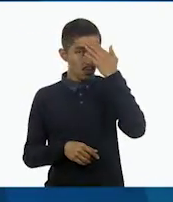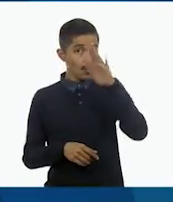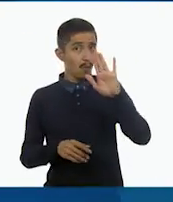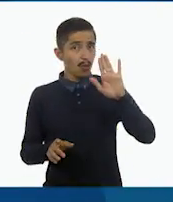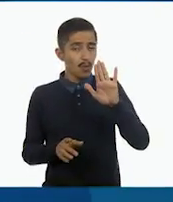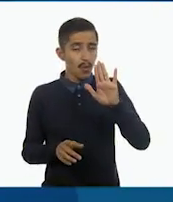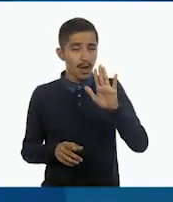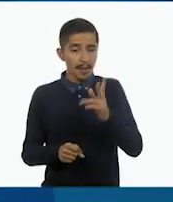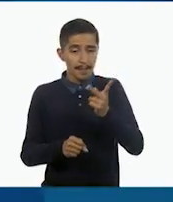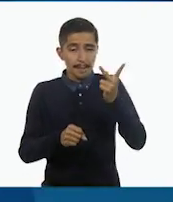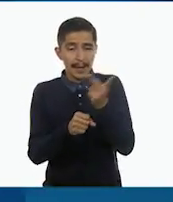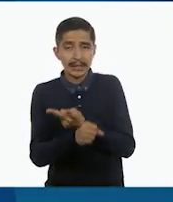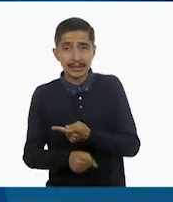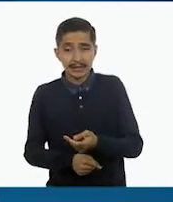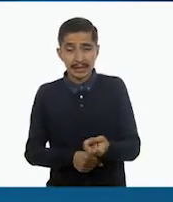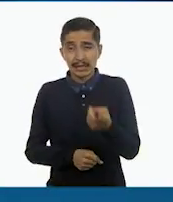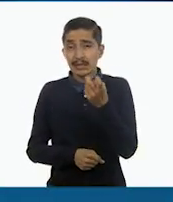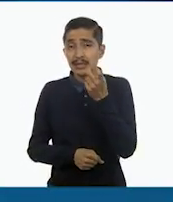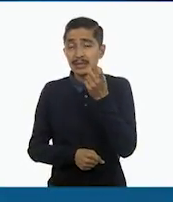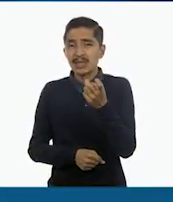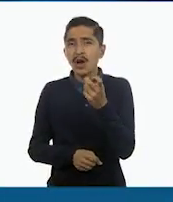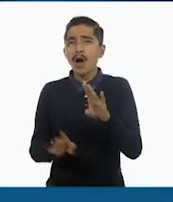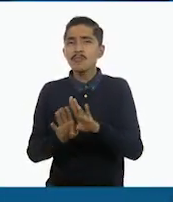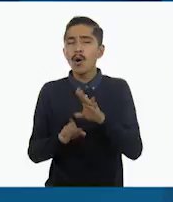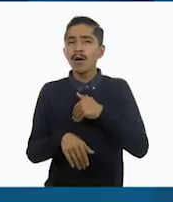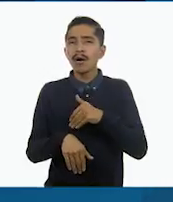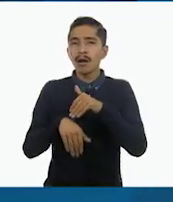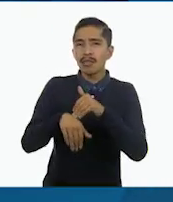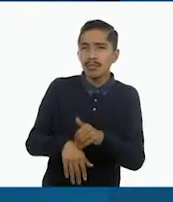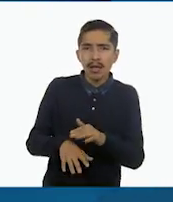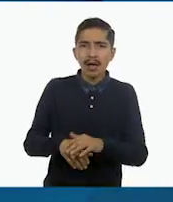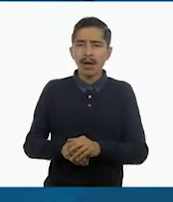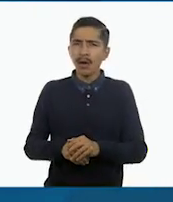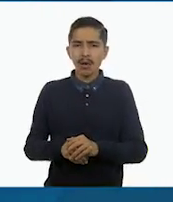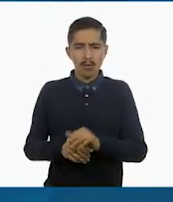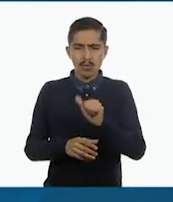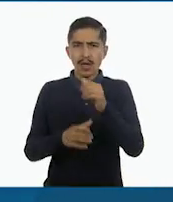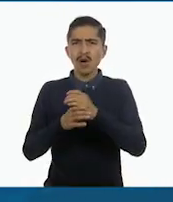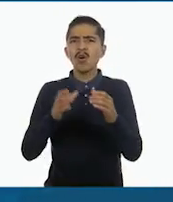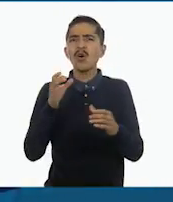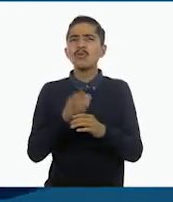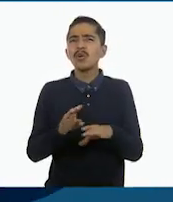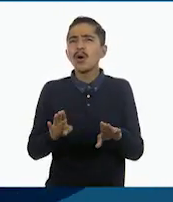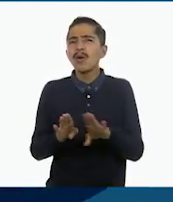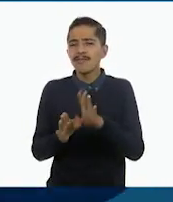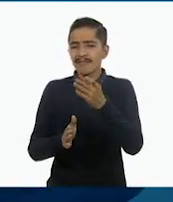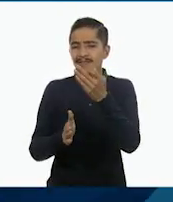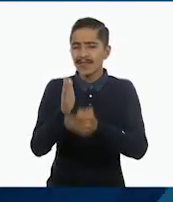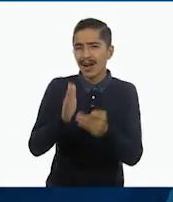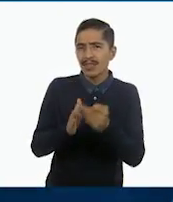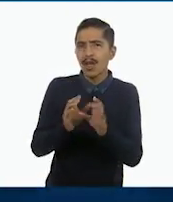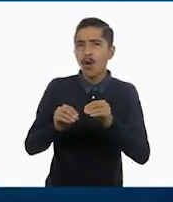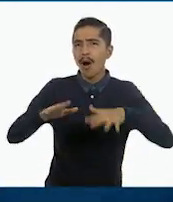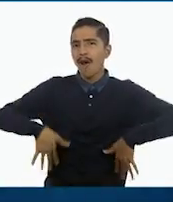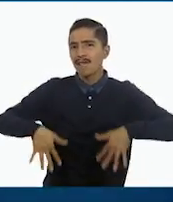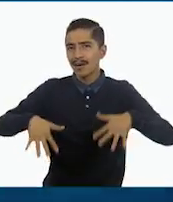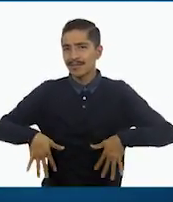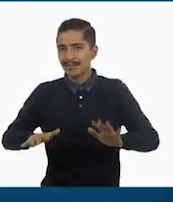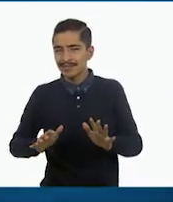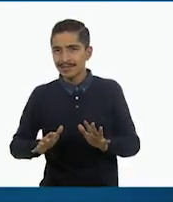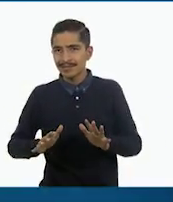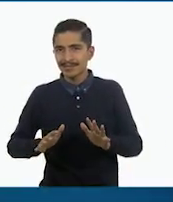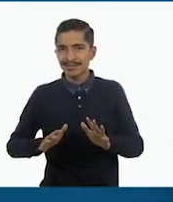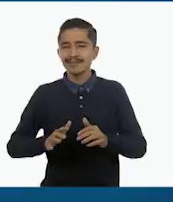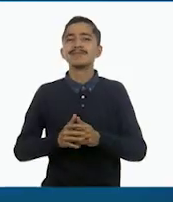ninguna situación en la cual la abdicación no fuese otra cosa que una falta o cobardía.